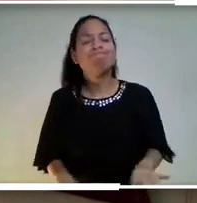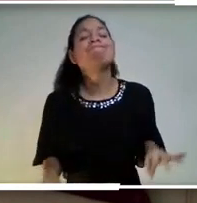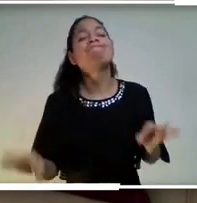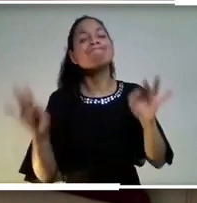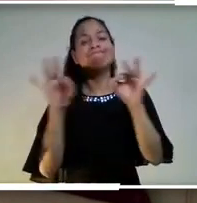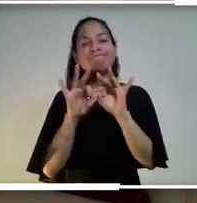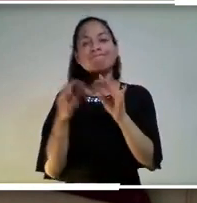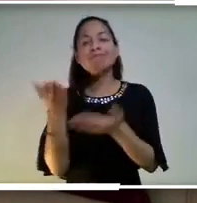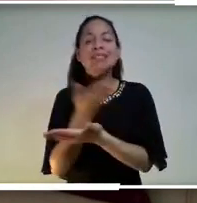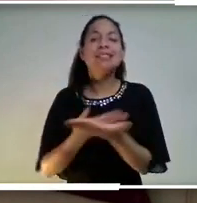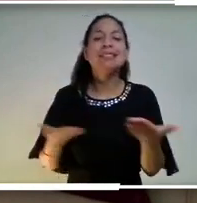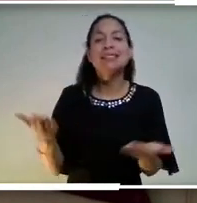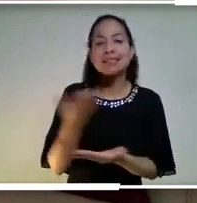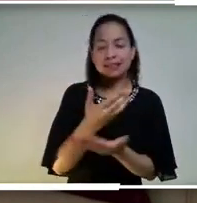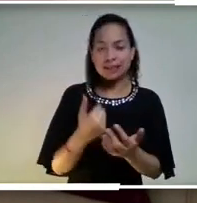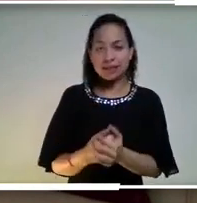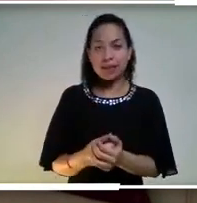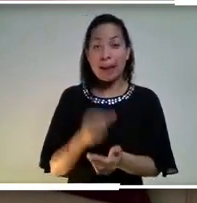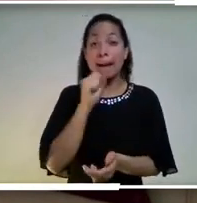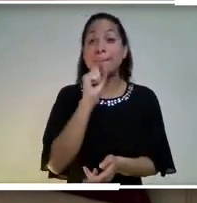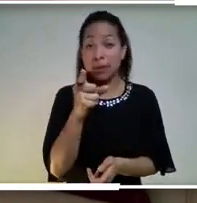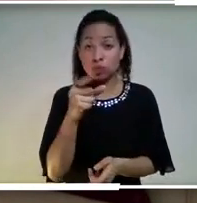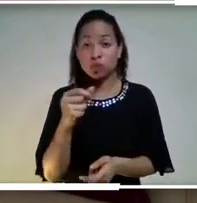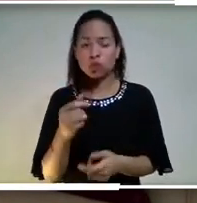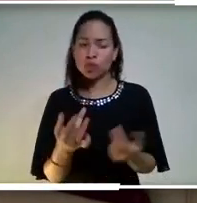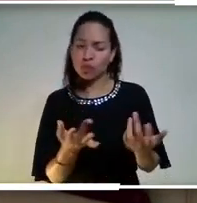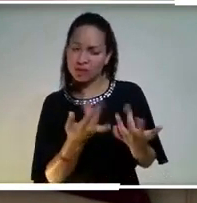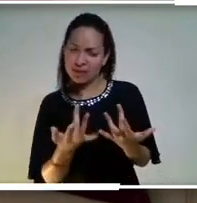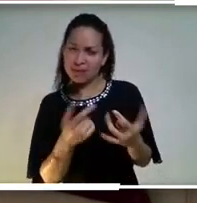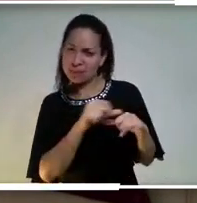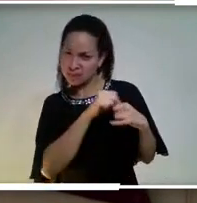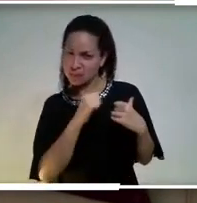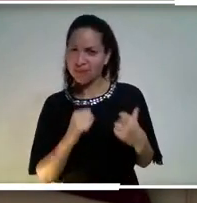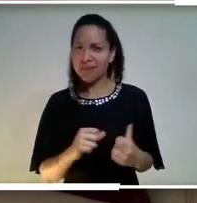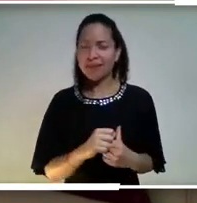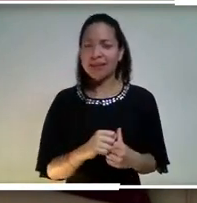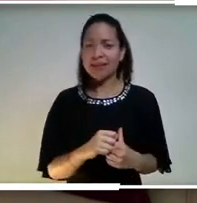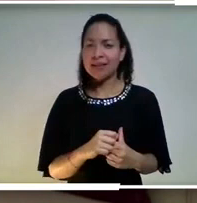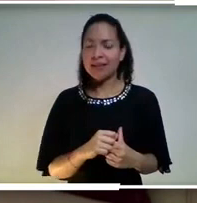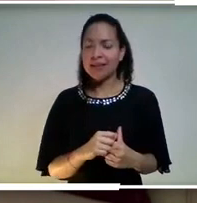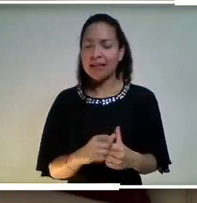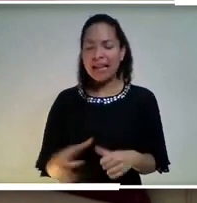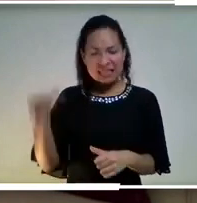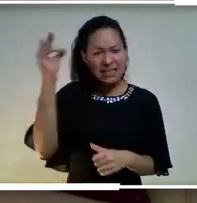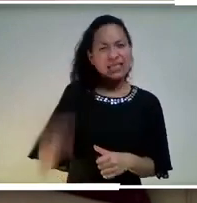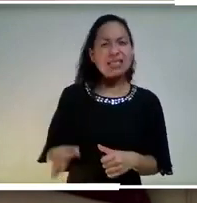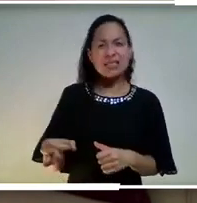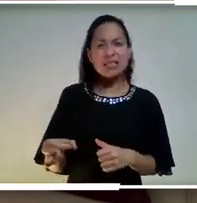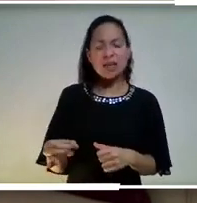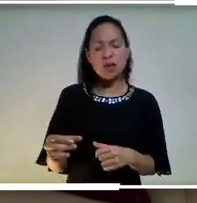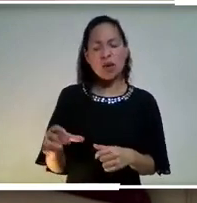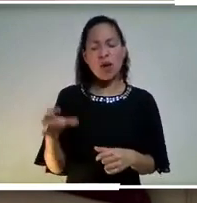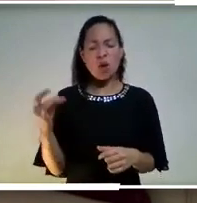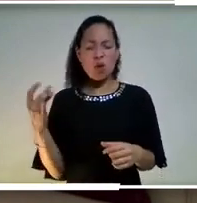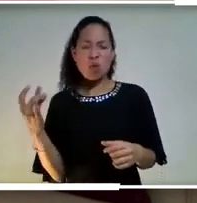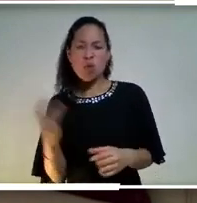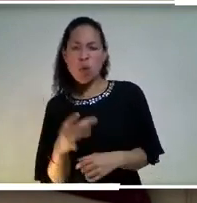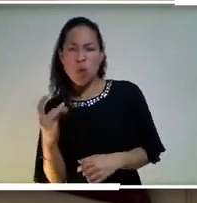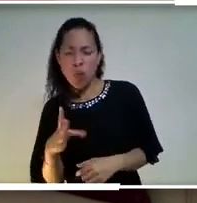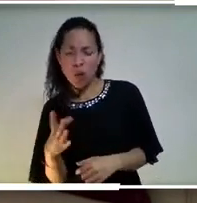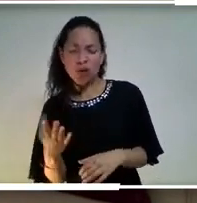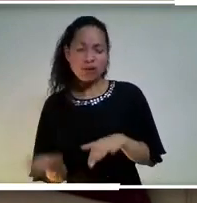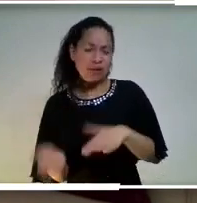corazón esa seguridad cuando el dolor golpea el que tiene el hijo tiene la